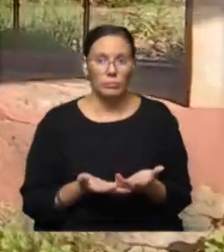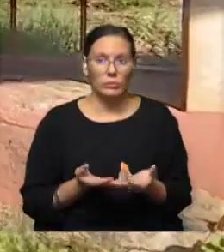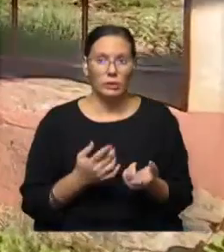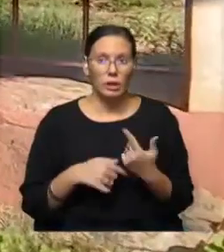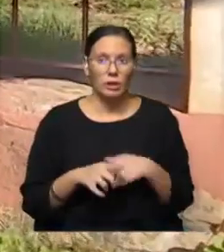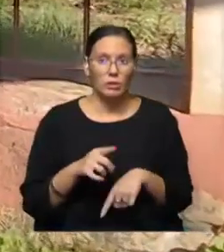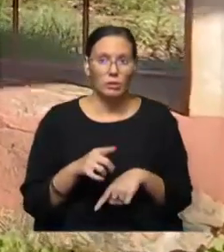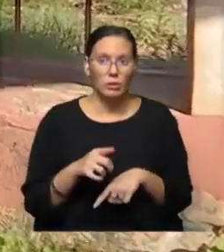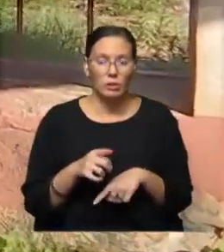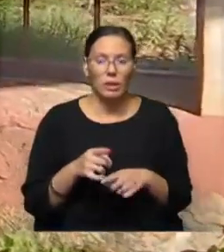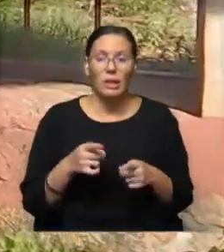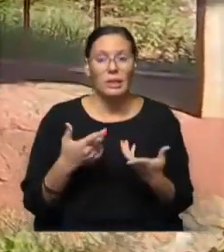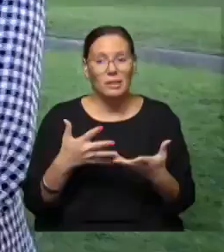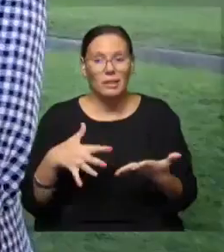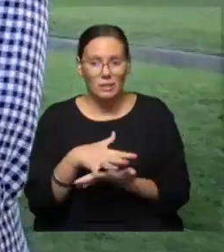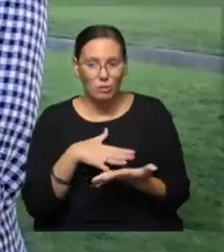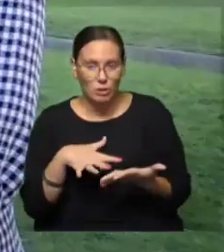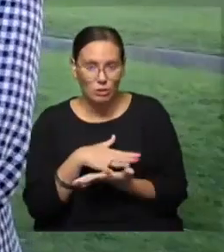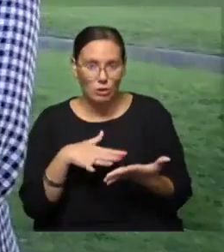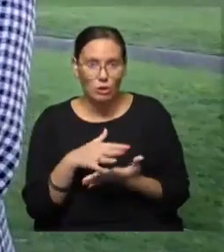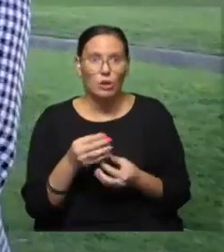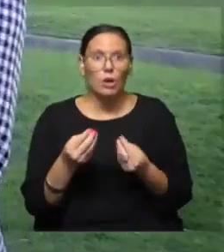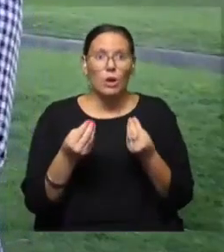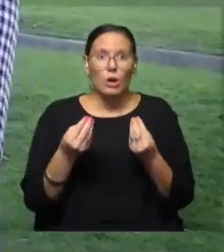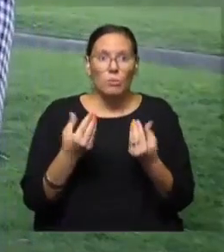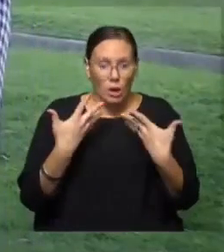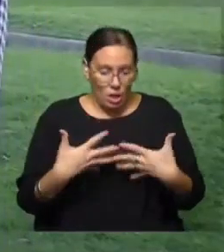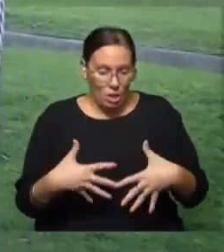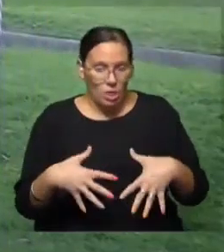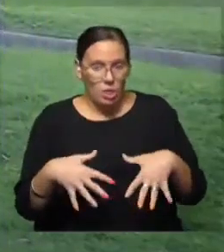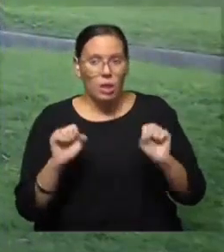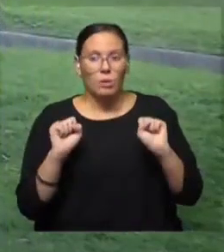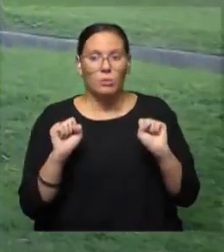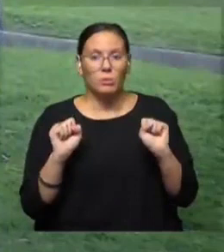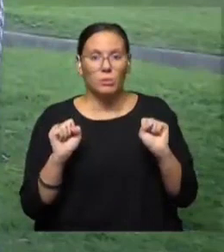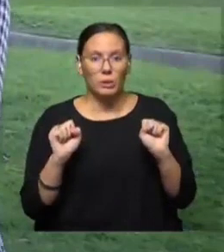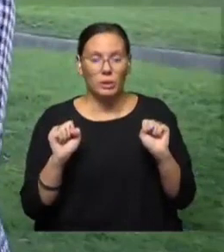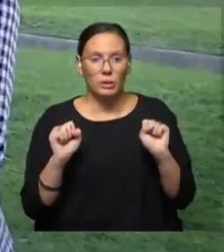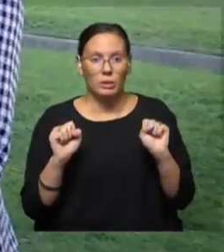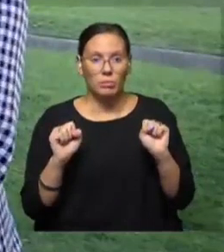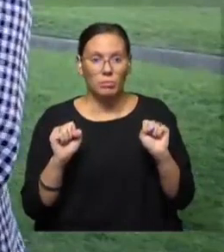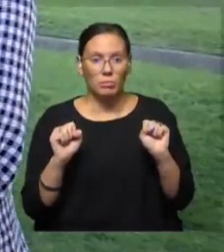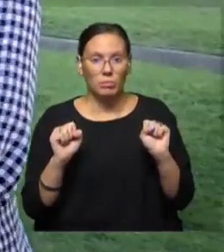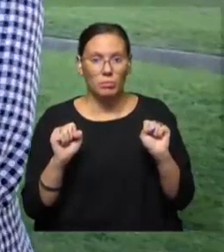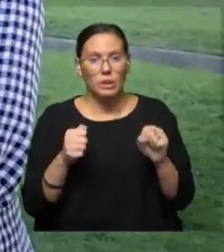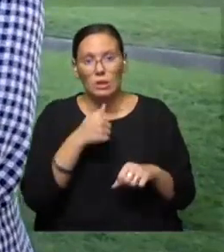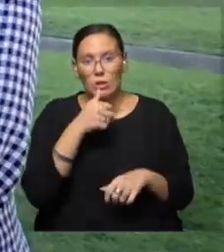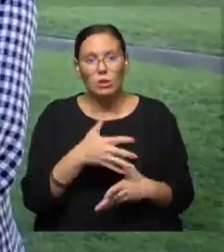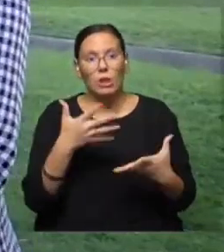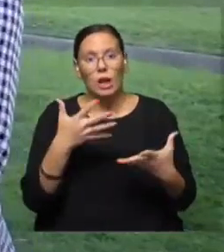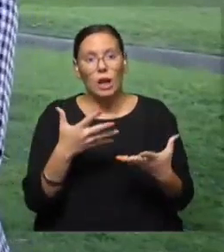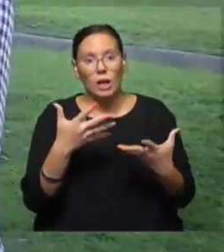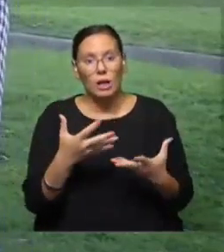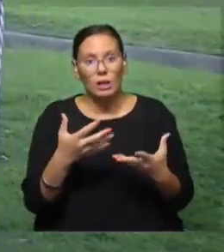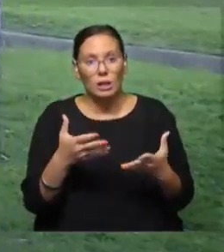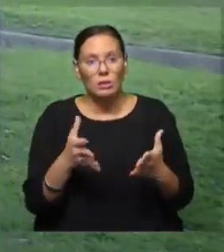estamos en esa pelea, ¿no?, por descubrir esto, que la historia quiso que conservara el